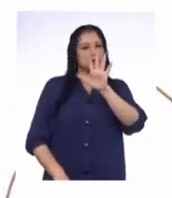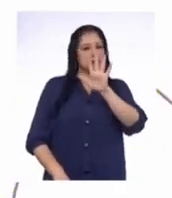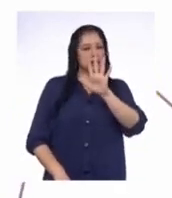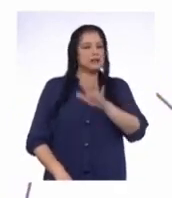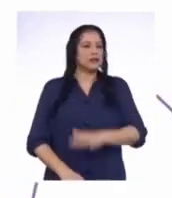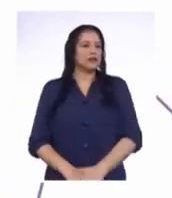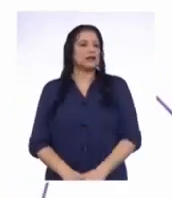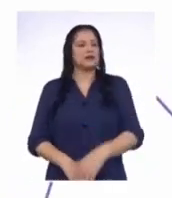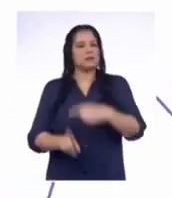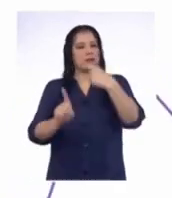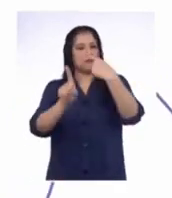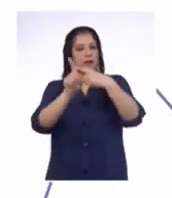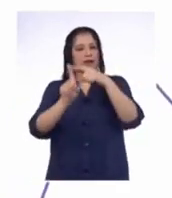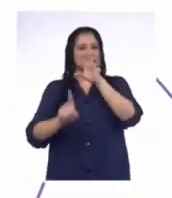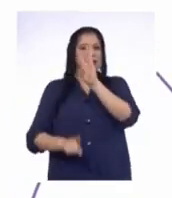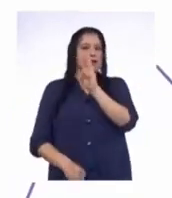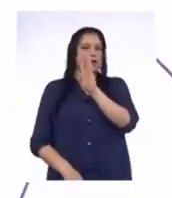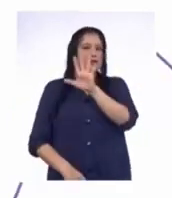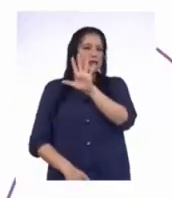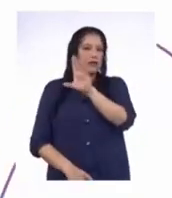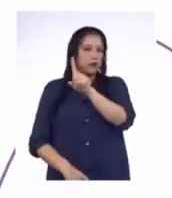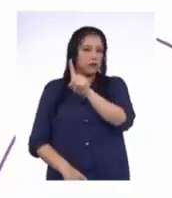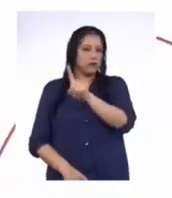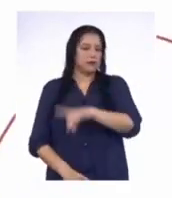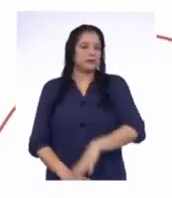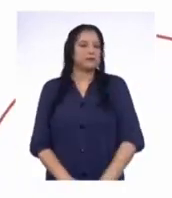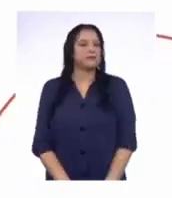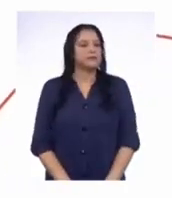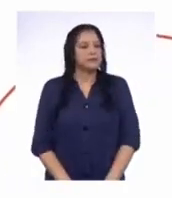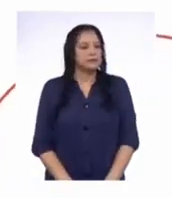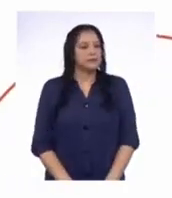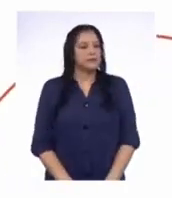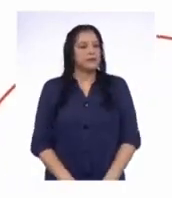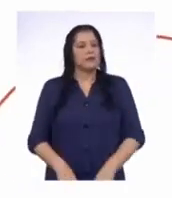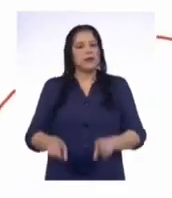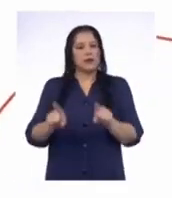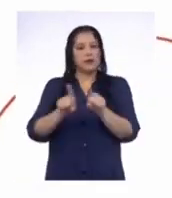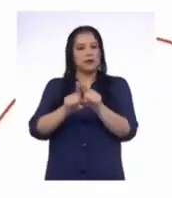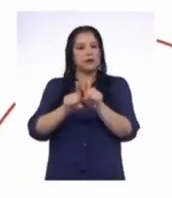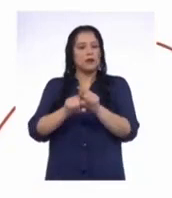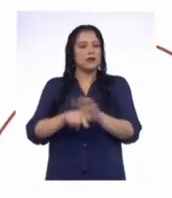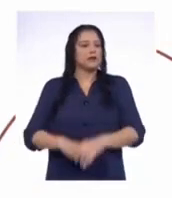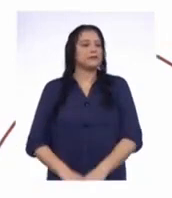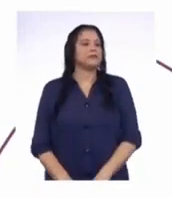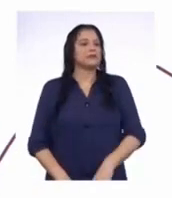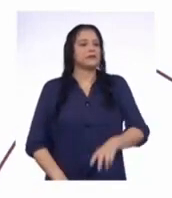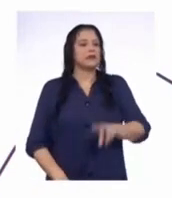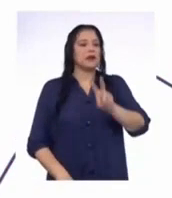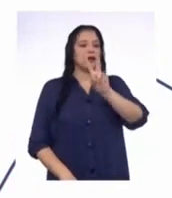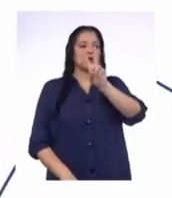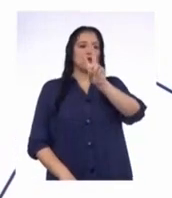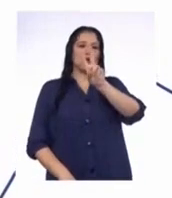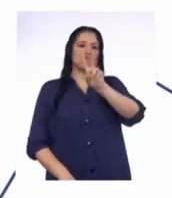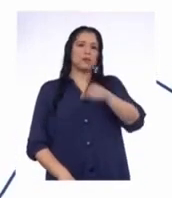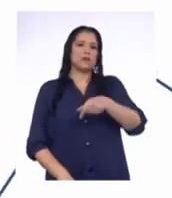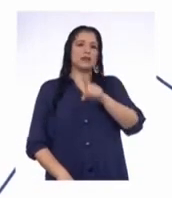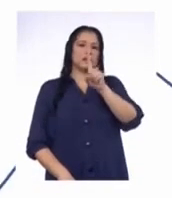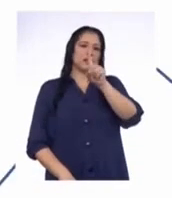1478,75 más 651 es igual a